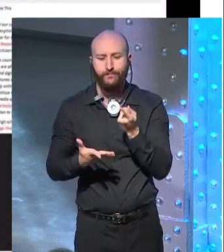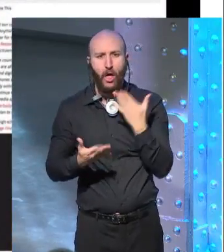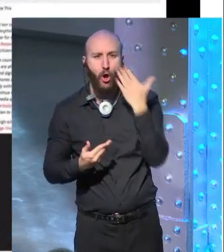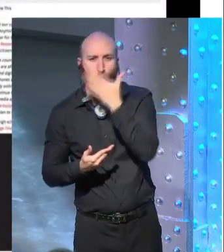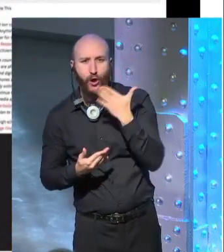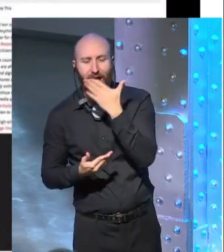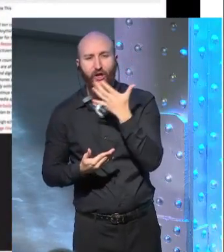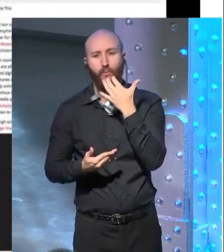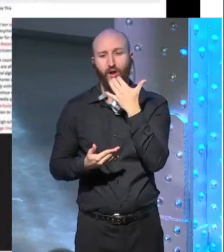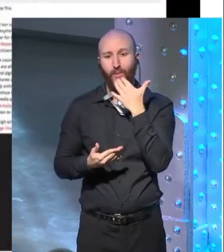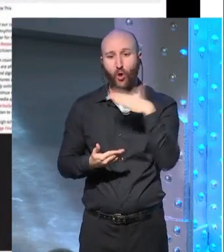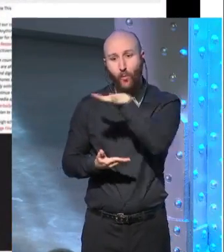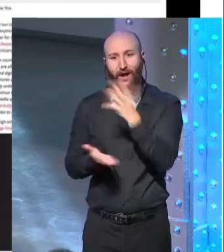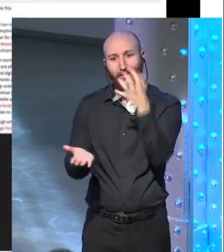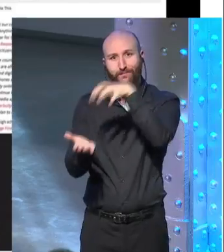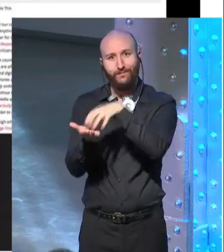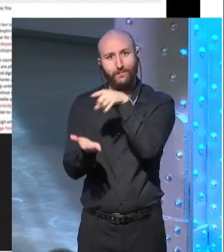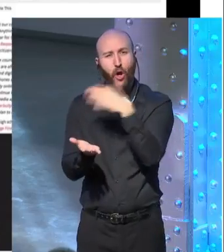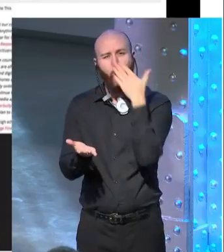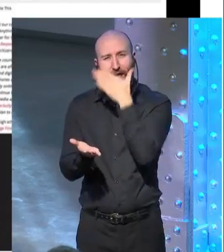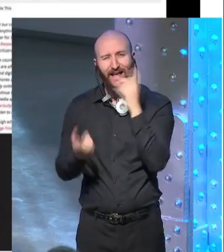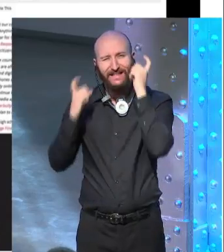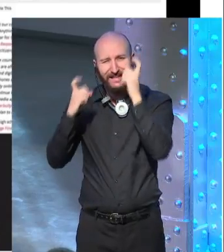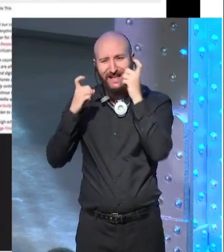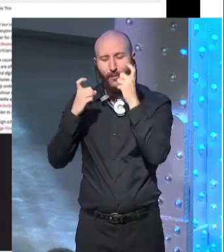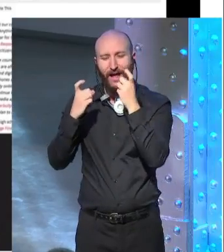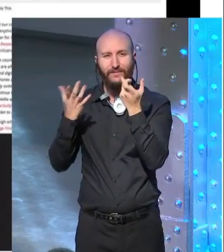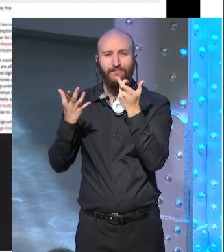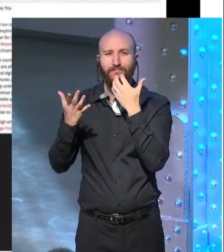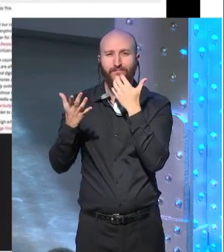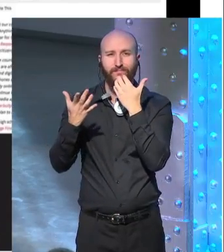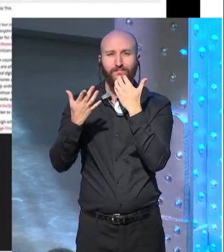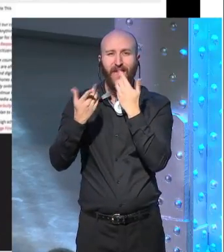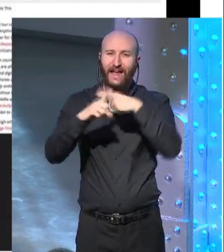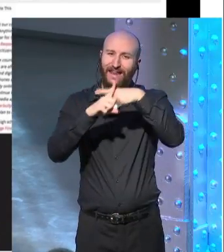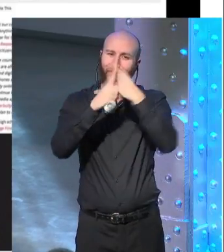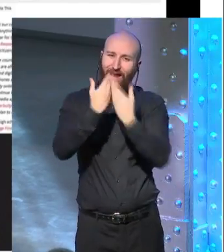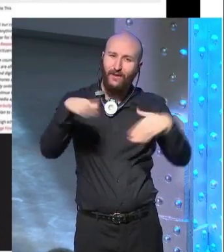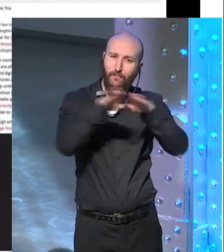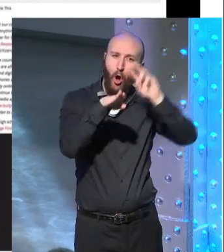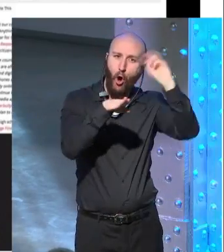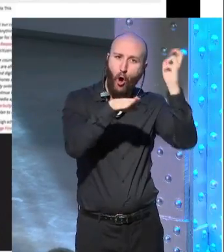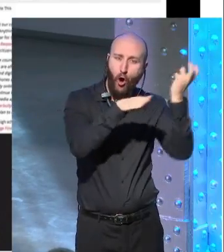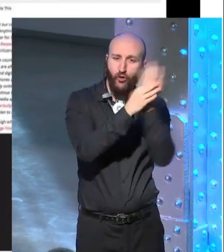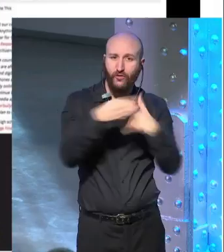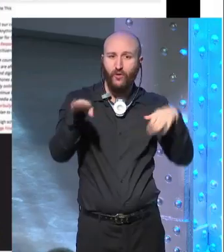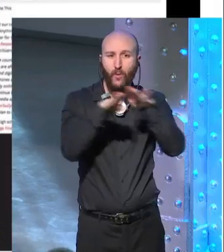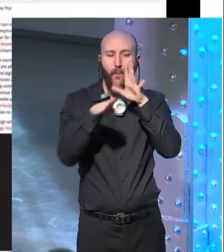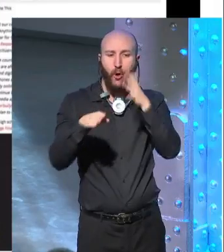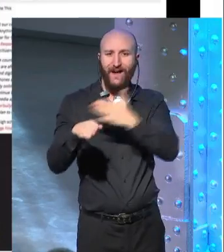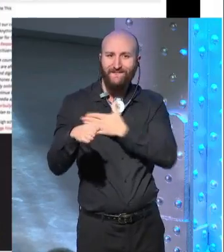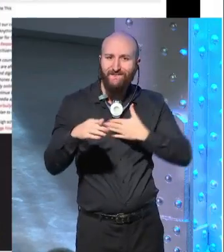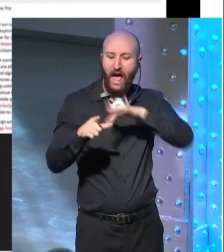de barrio estaban intentando estar al mismo nivel que los demás, querían unas